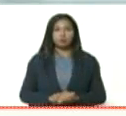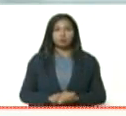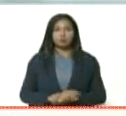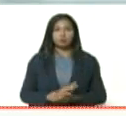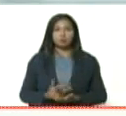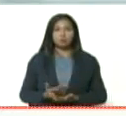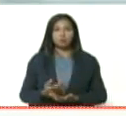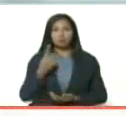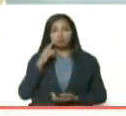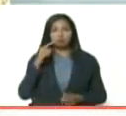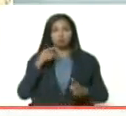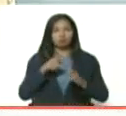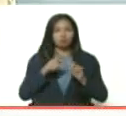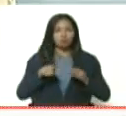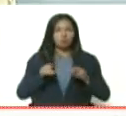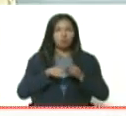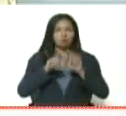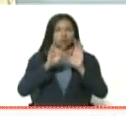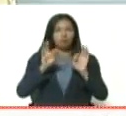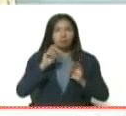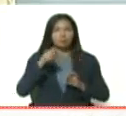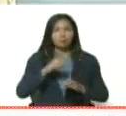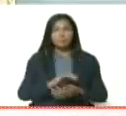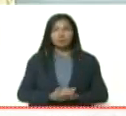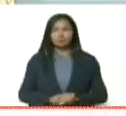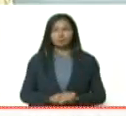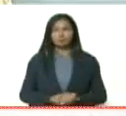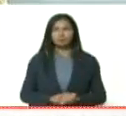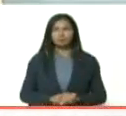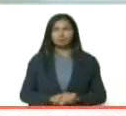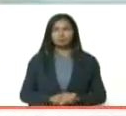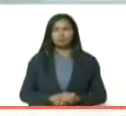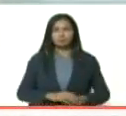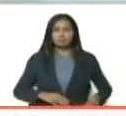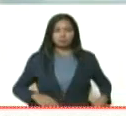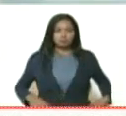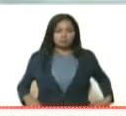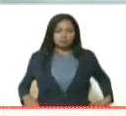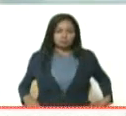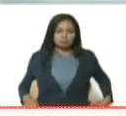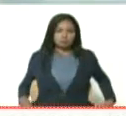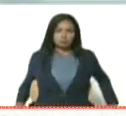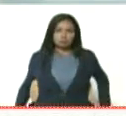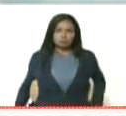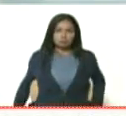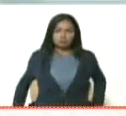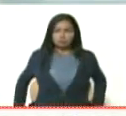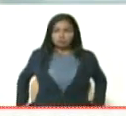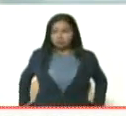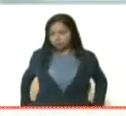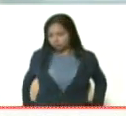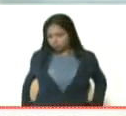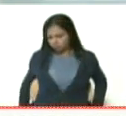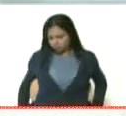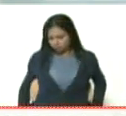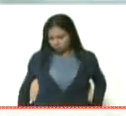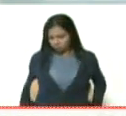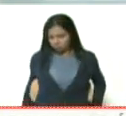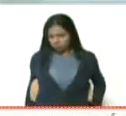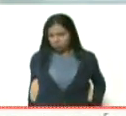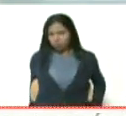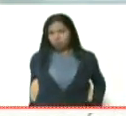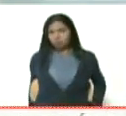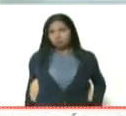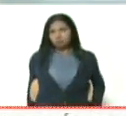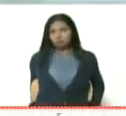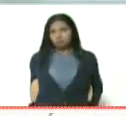Lucía, está con Lucía. Lucía de Ruiz, alcaldesa del municipio Esteller.